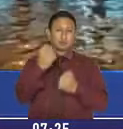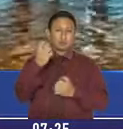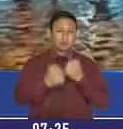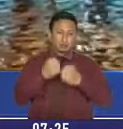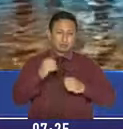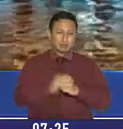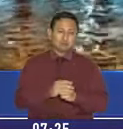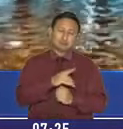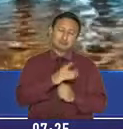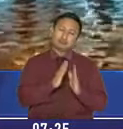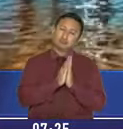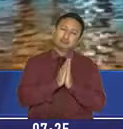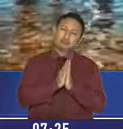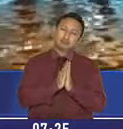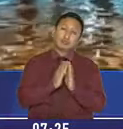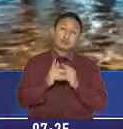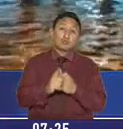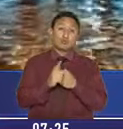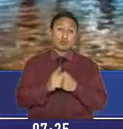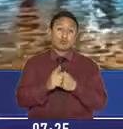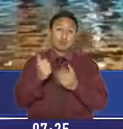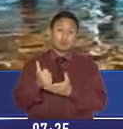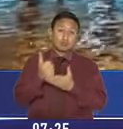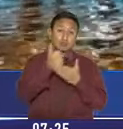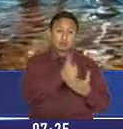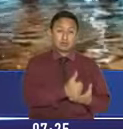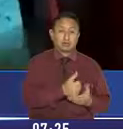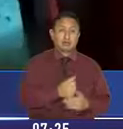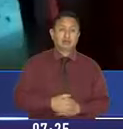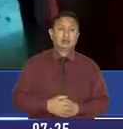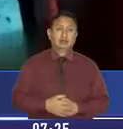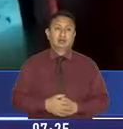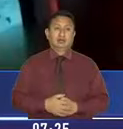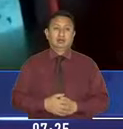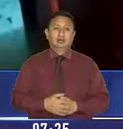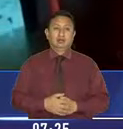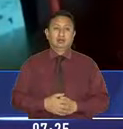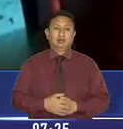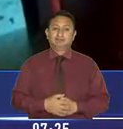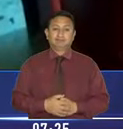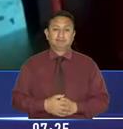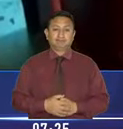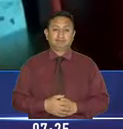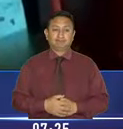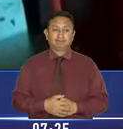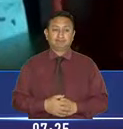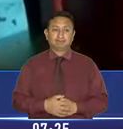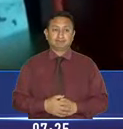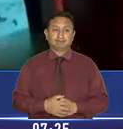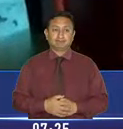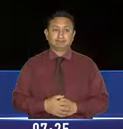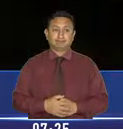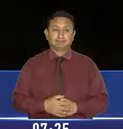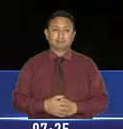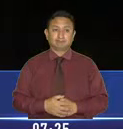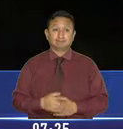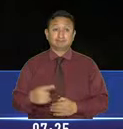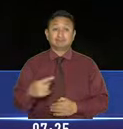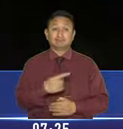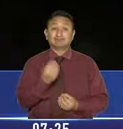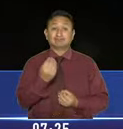por parte de las autoridades. Aunque otros dicen que con la fuerza de la naturaleza no hay más que ponerse a buen